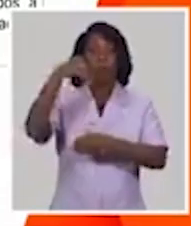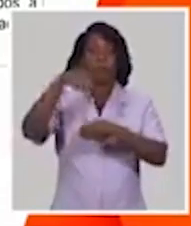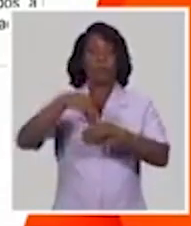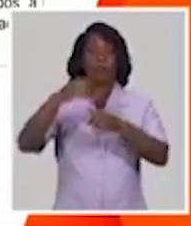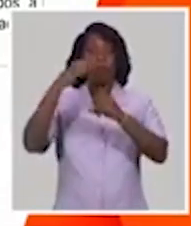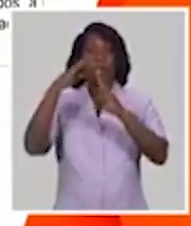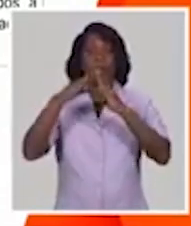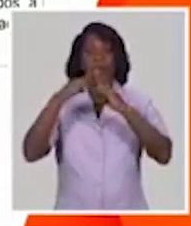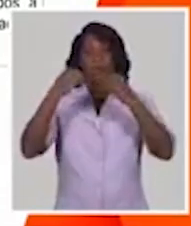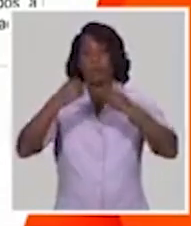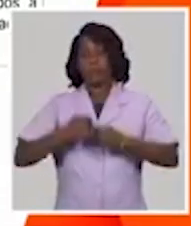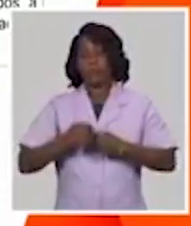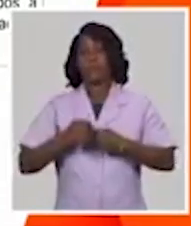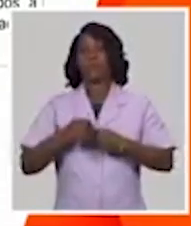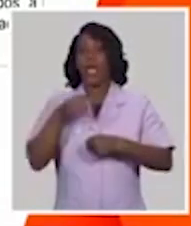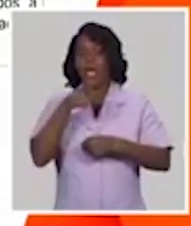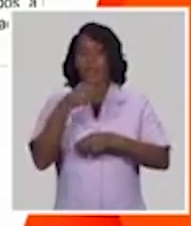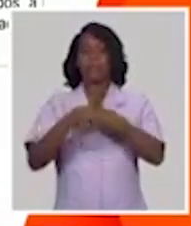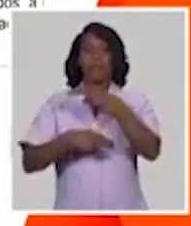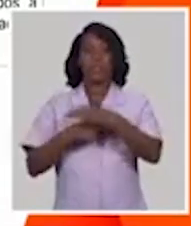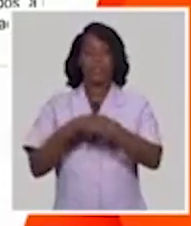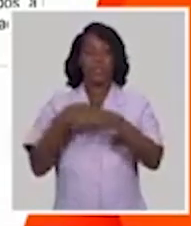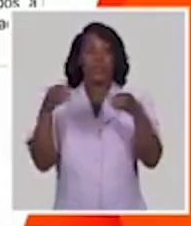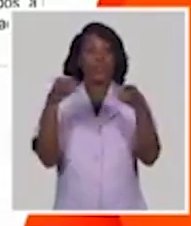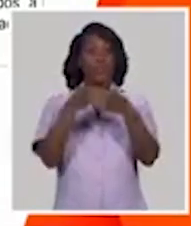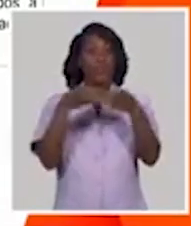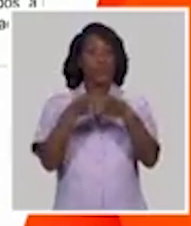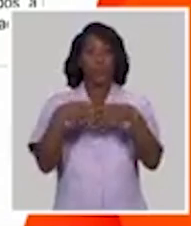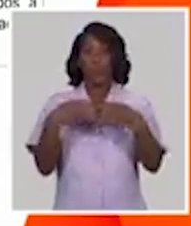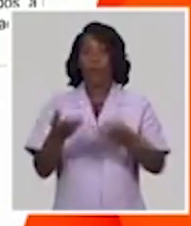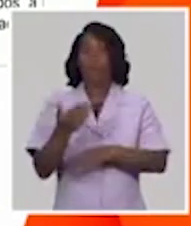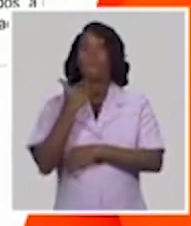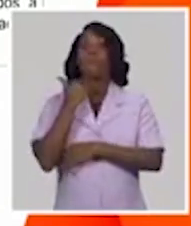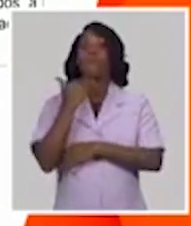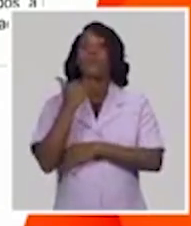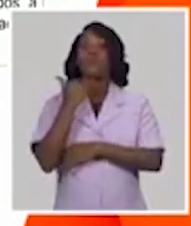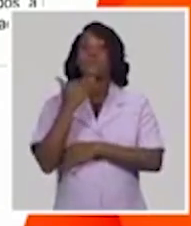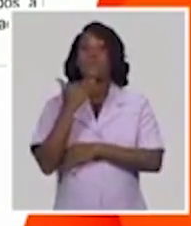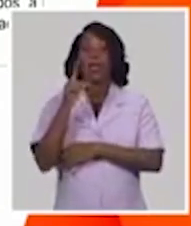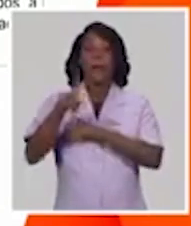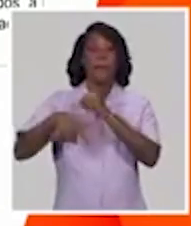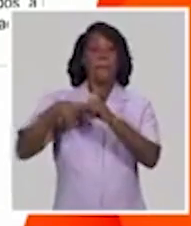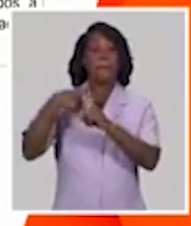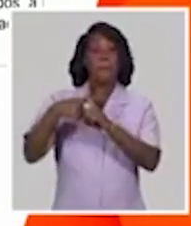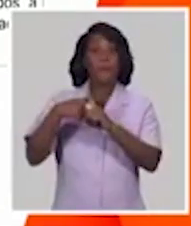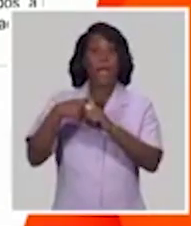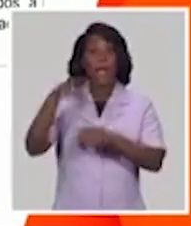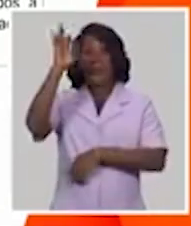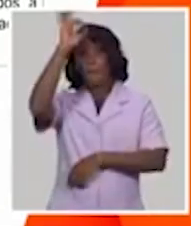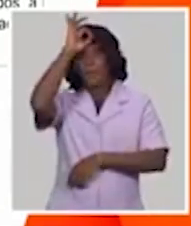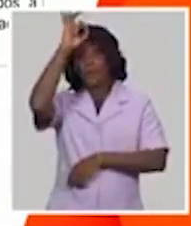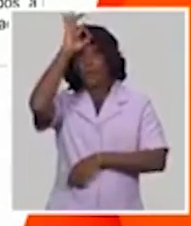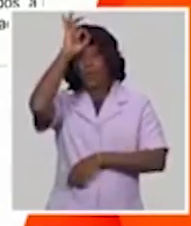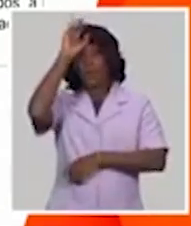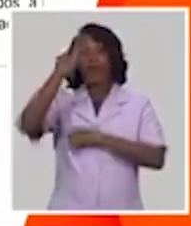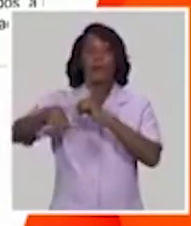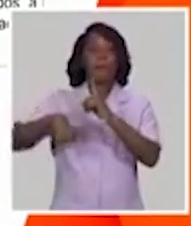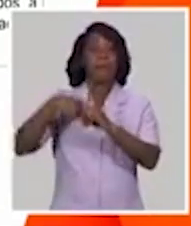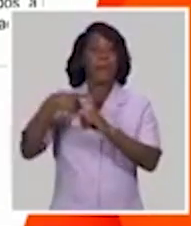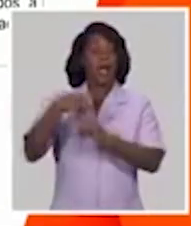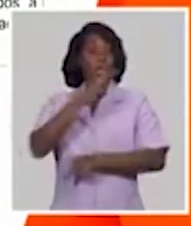de trabajo de conjunto con los órganos de control, o sea, la PNR, Inspección Estatal del Transporte, la Dirección General de